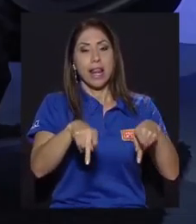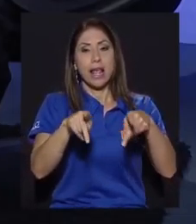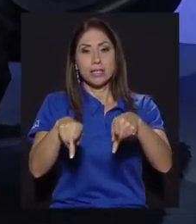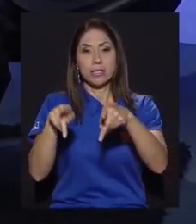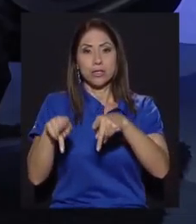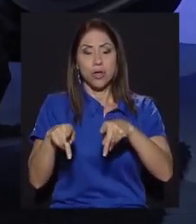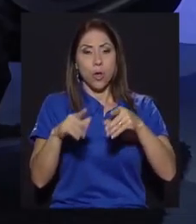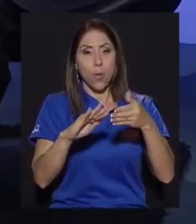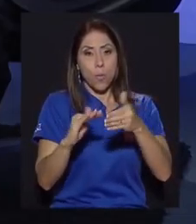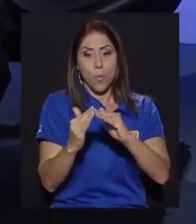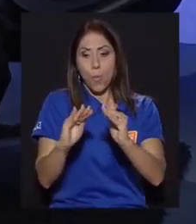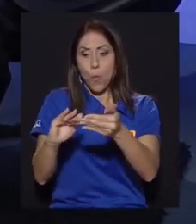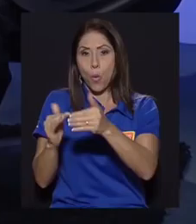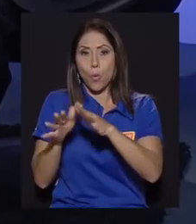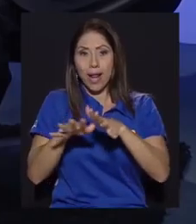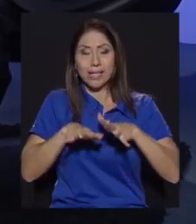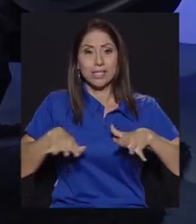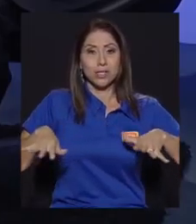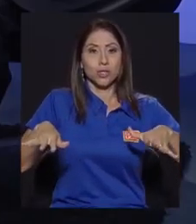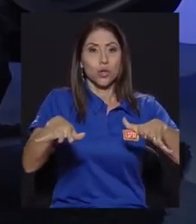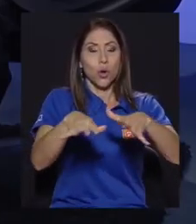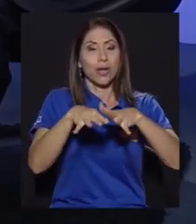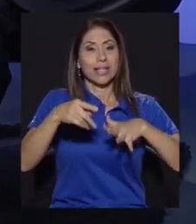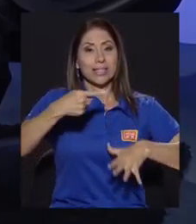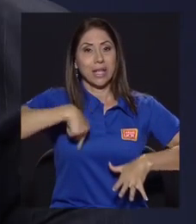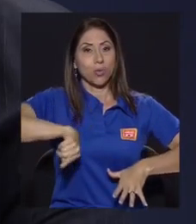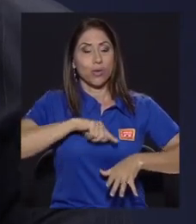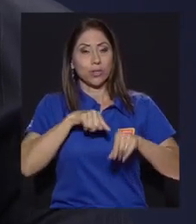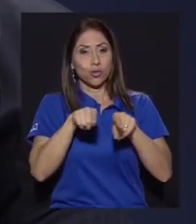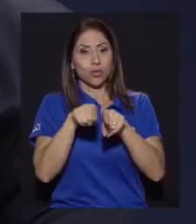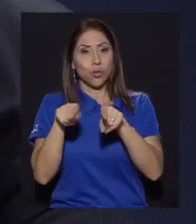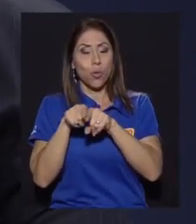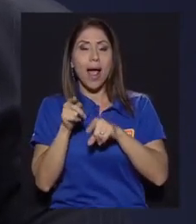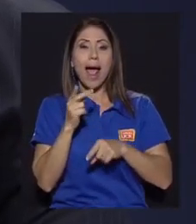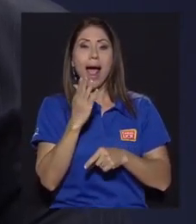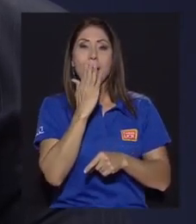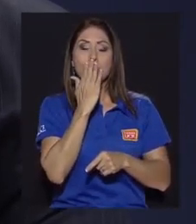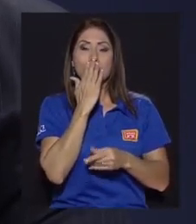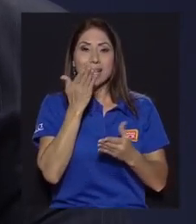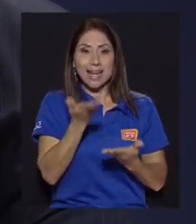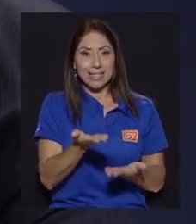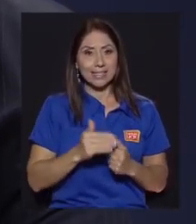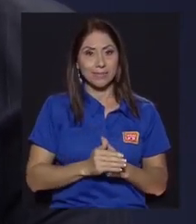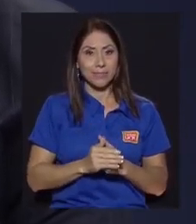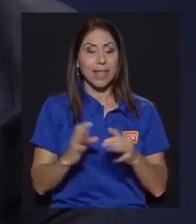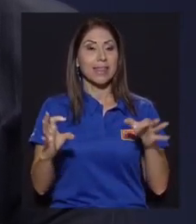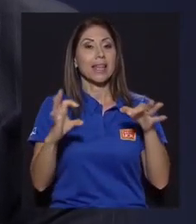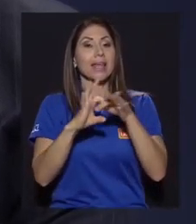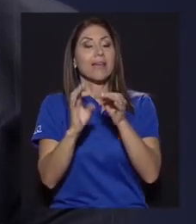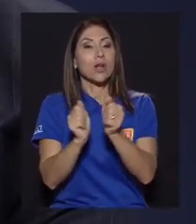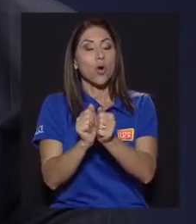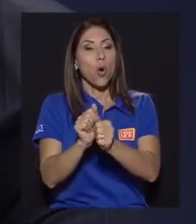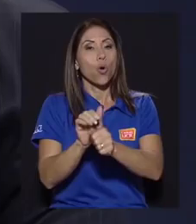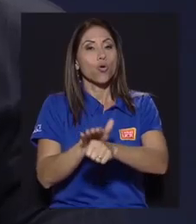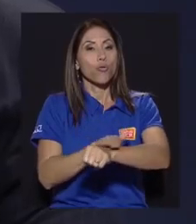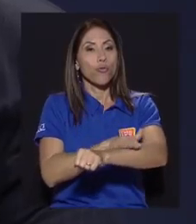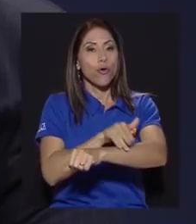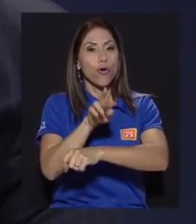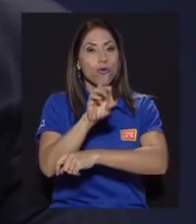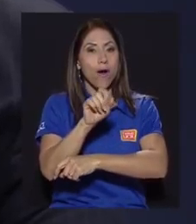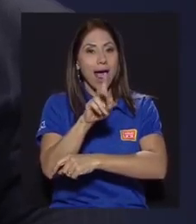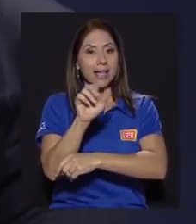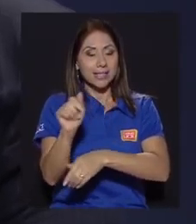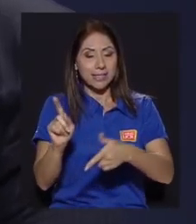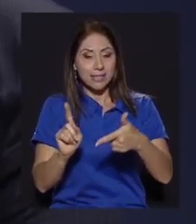de nuestros compatriotas aborígenes tiene que ver con la raza tiene que ver con la ubicación geográfica